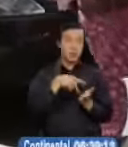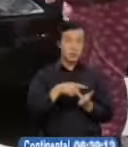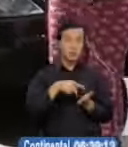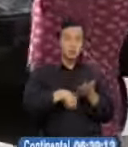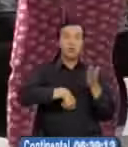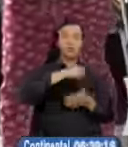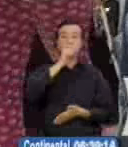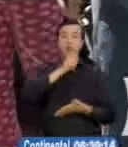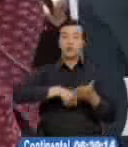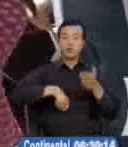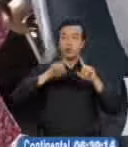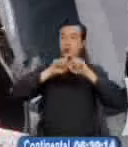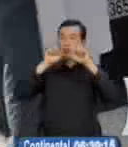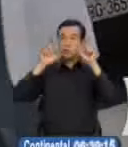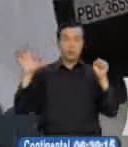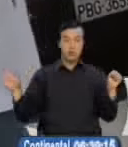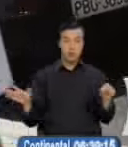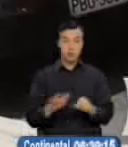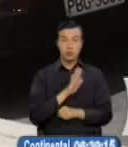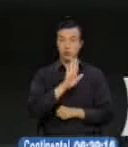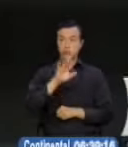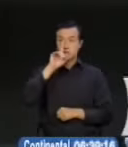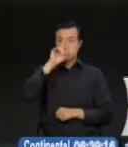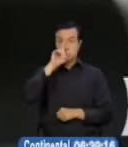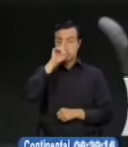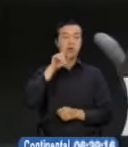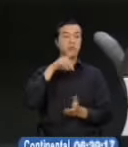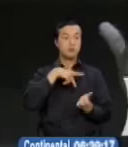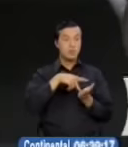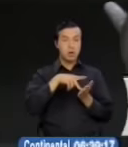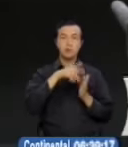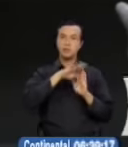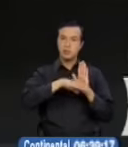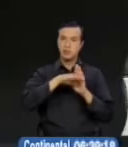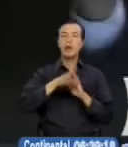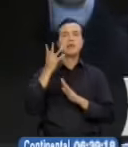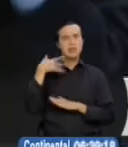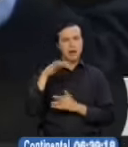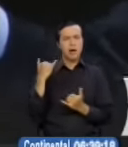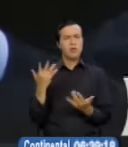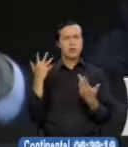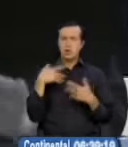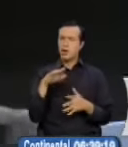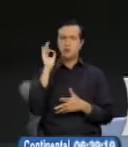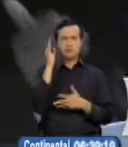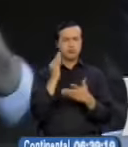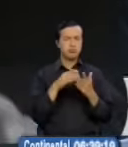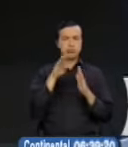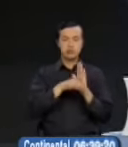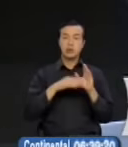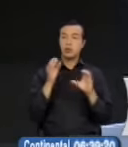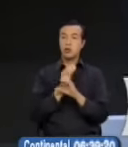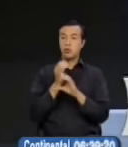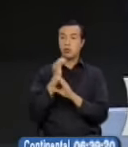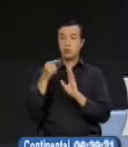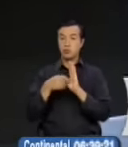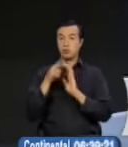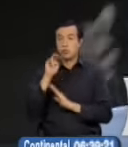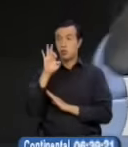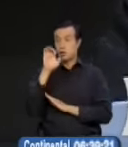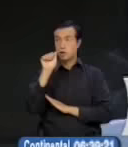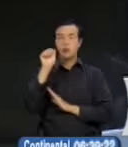contratos de medicina prepagada de la totalidad de sus trabajadores. Ya se consideran esos gastos deducibles del cálculo del impuesto a la renta.